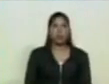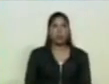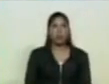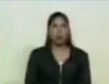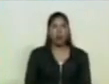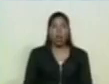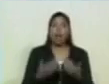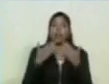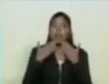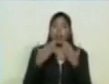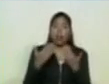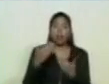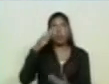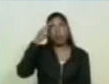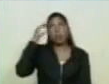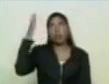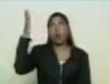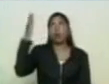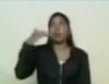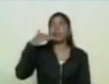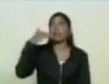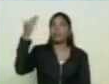le doy las gracias siempre a Dios